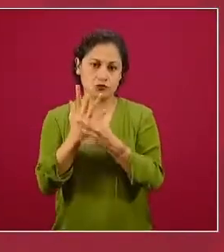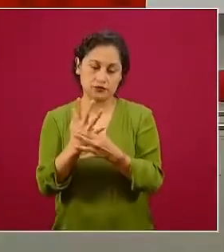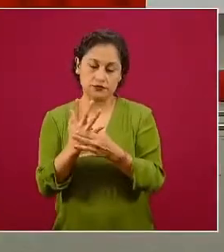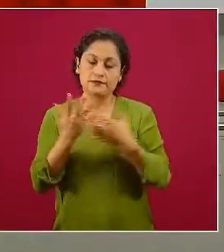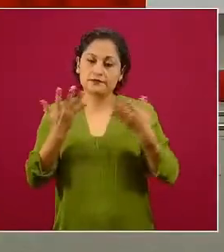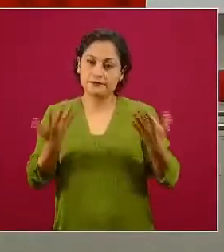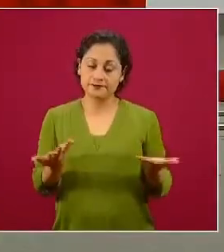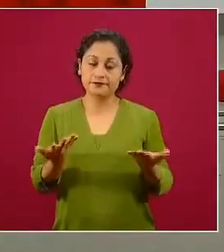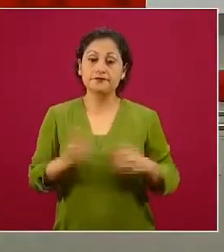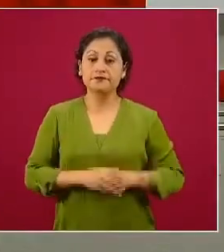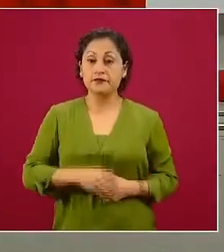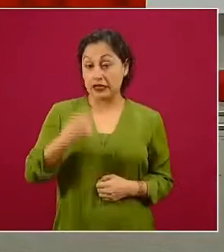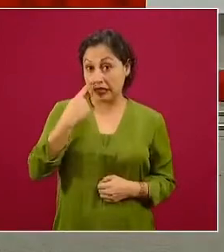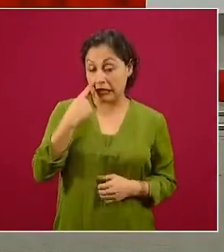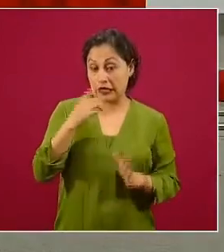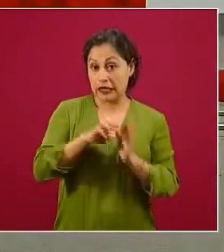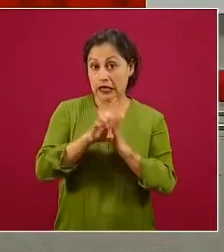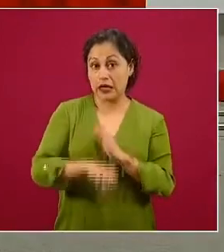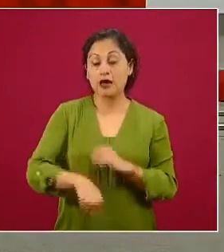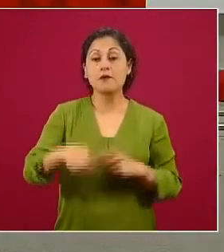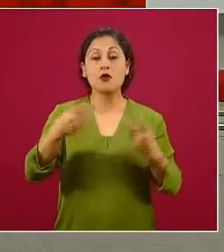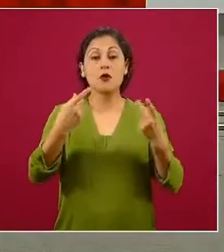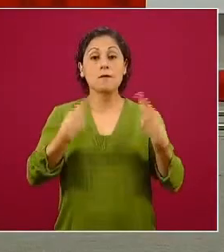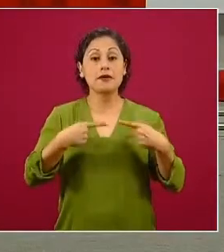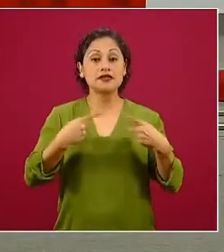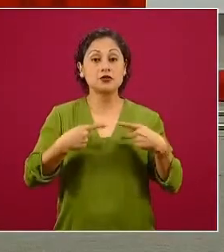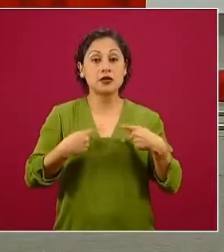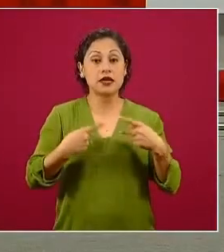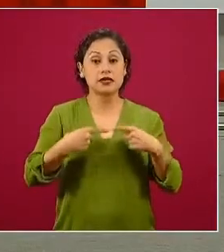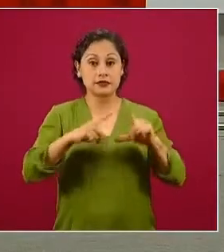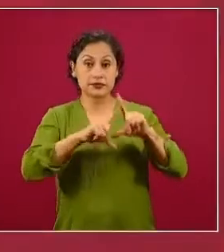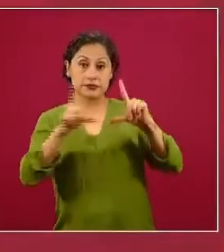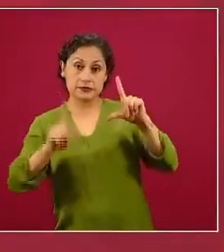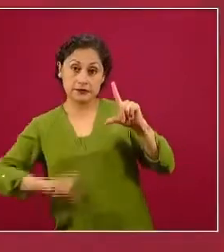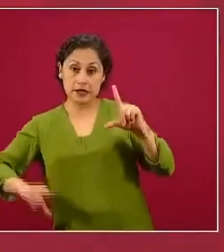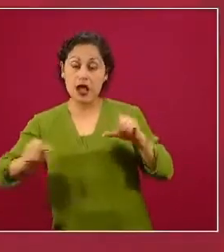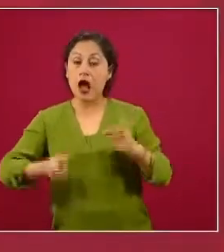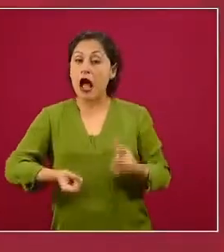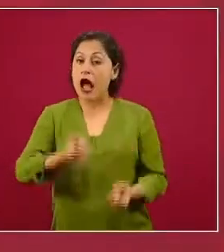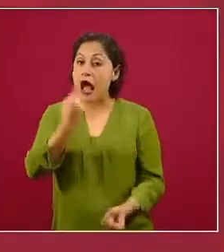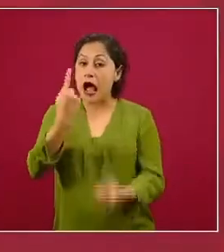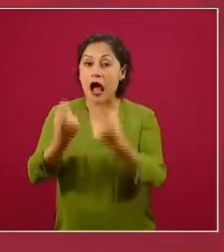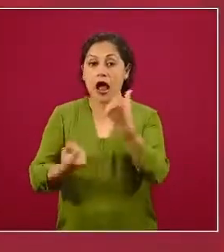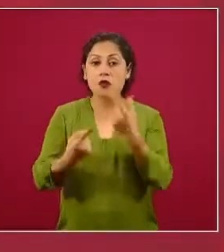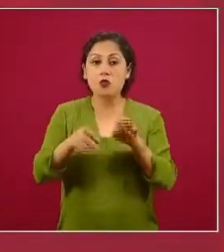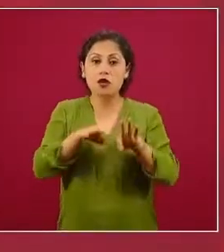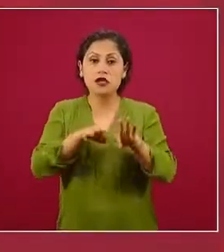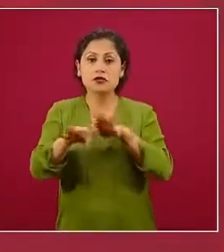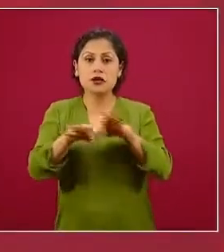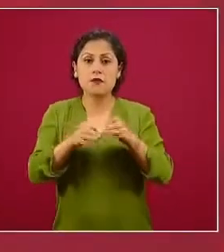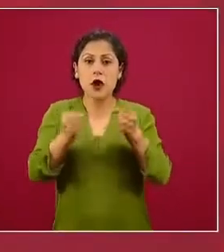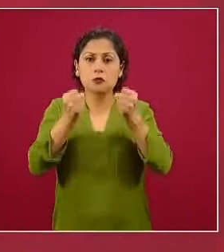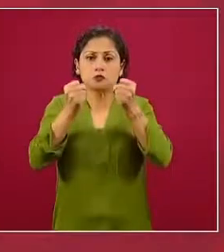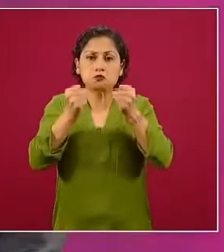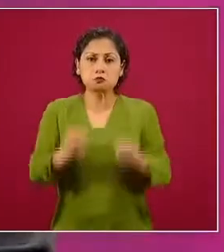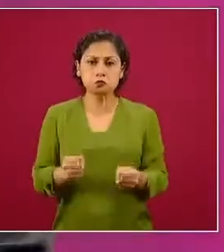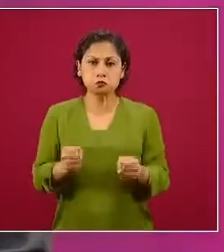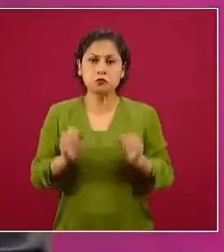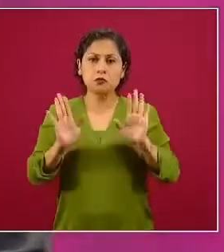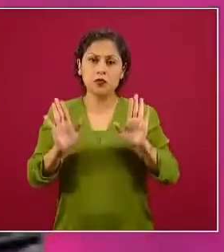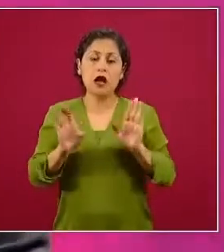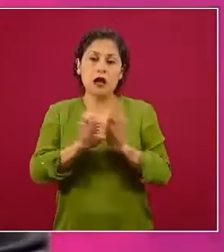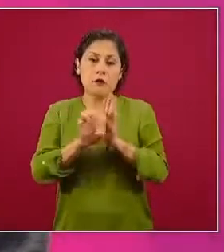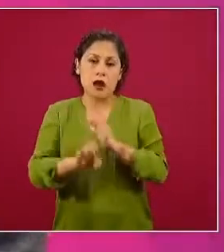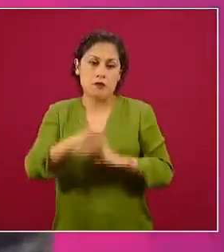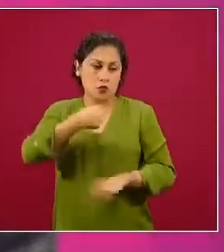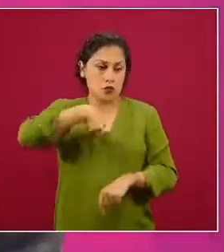vivir al día. Algunos porque tenemos la fortuna de estar contratados, nada es permanente, pero estamos contratados en